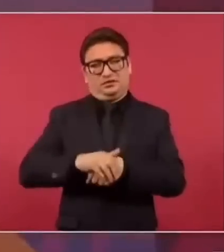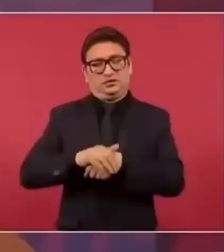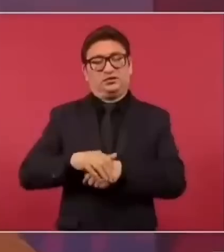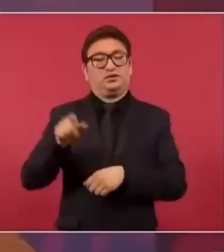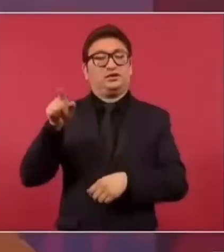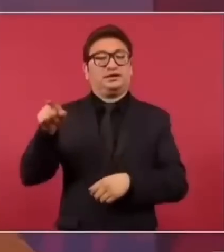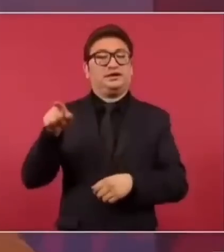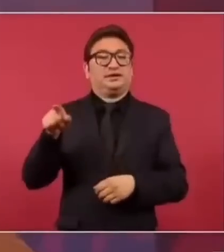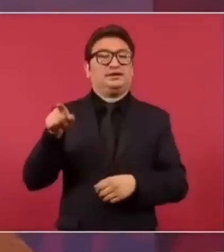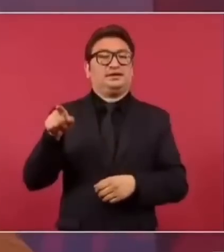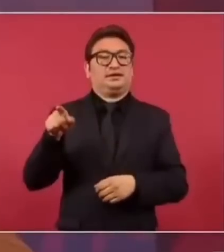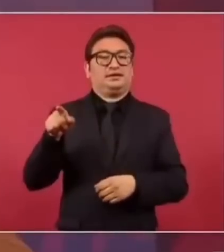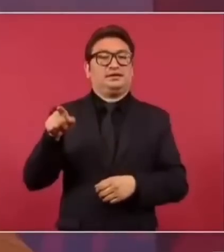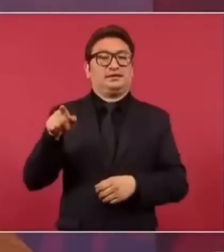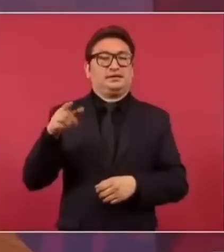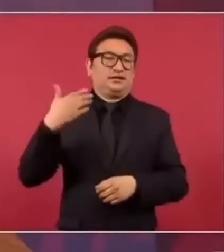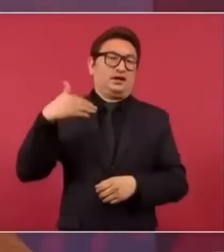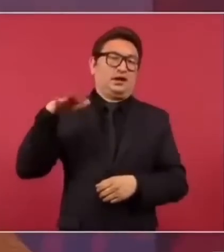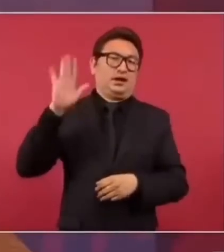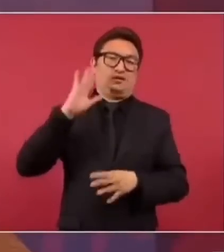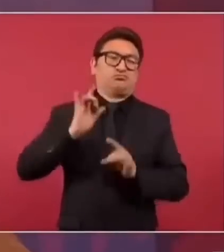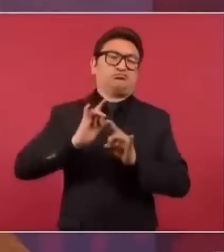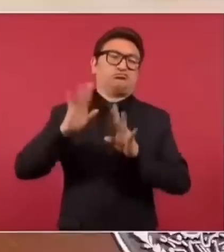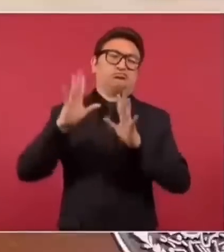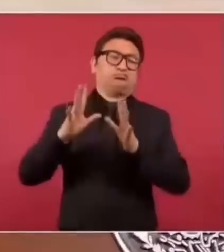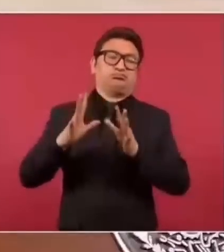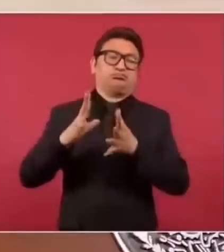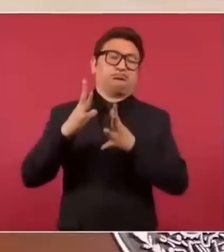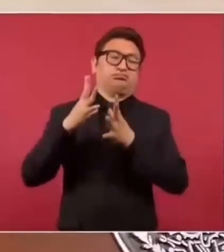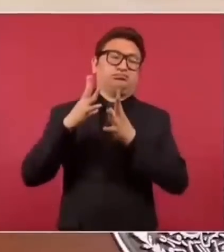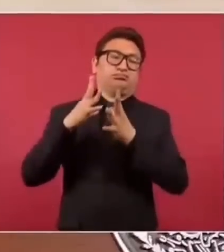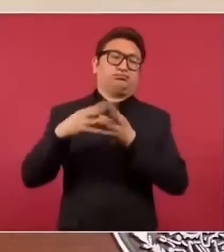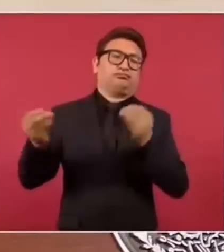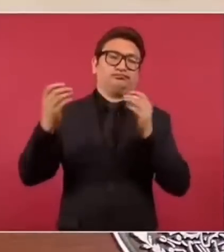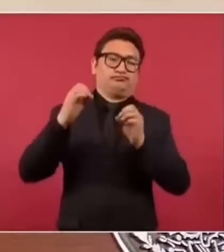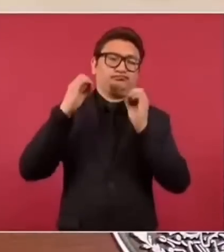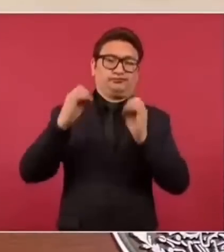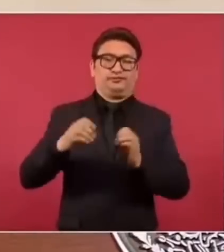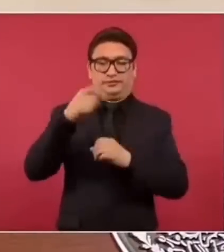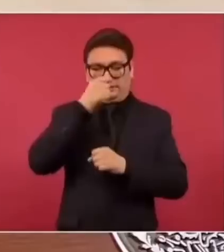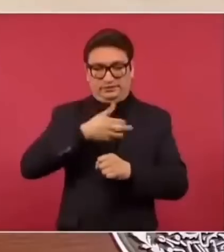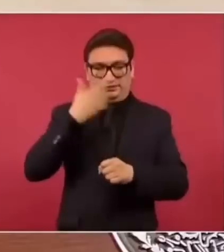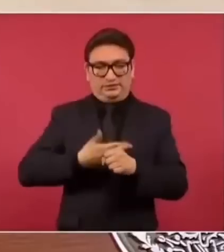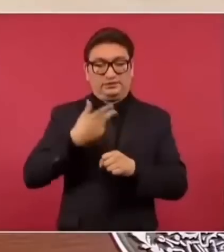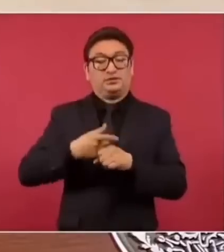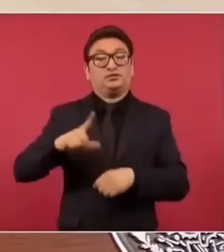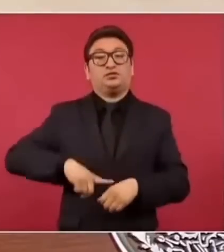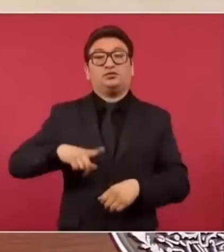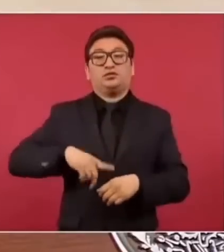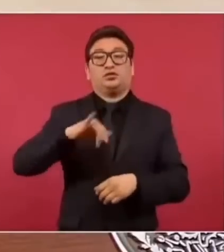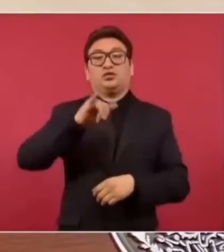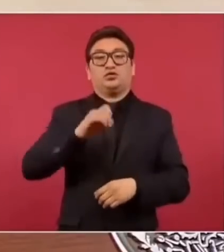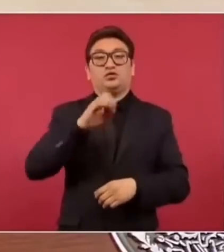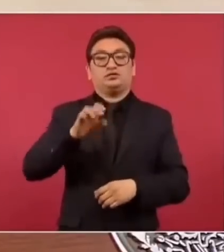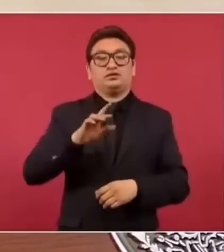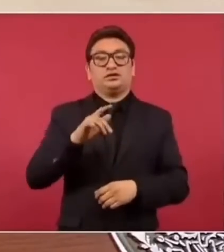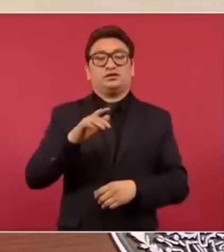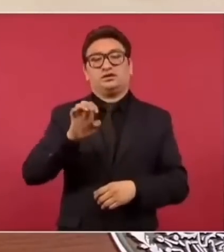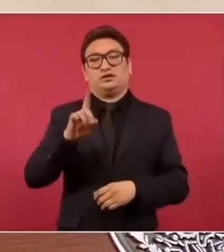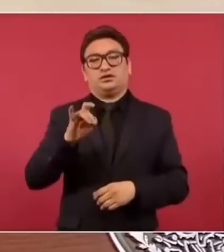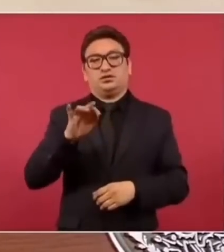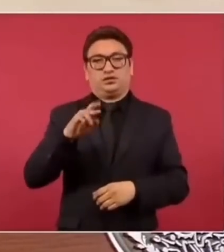ese entonces pues nos distanciamos. El secretario de gobierno era José Eduardo Beltrán, que ahora es consejero